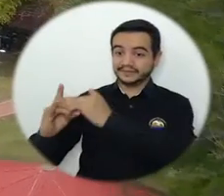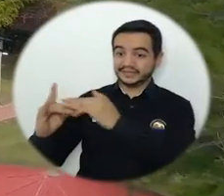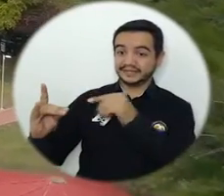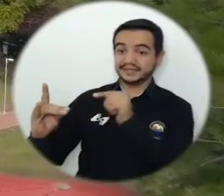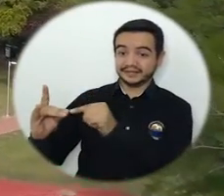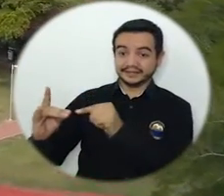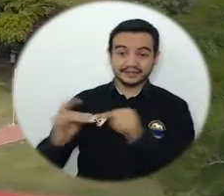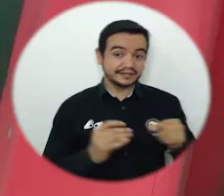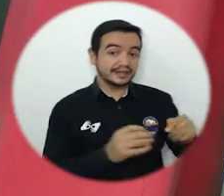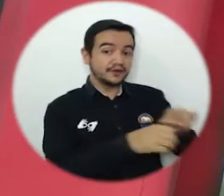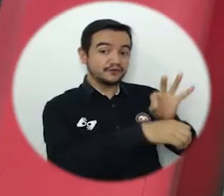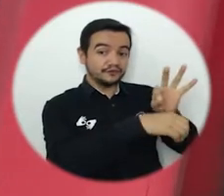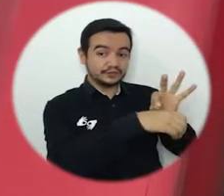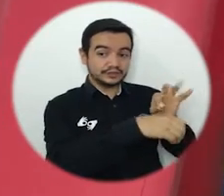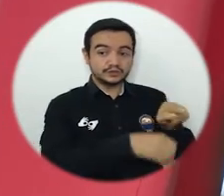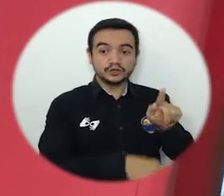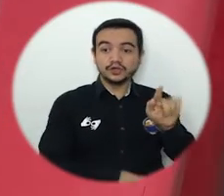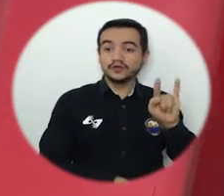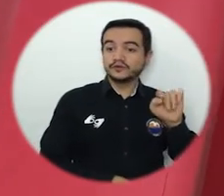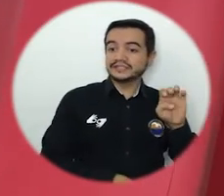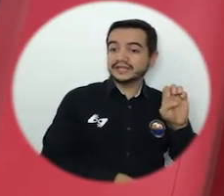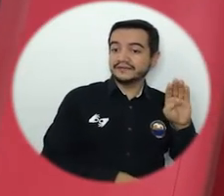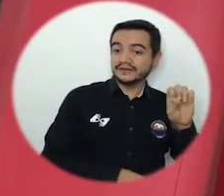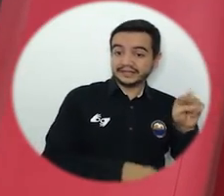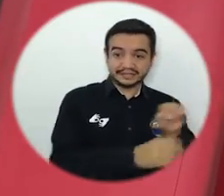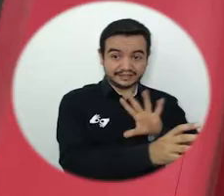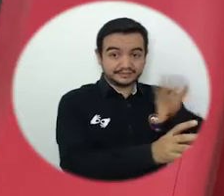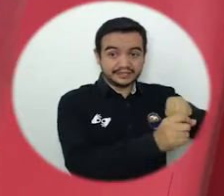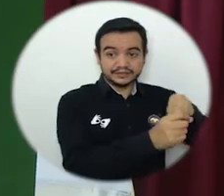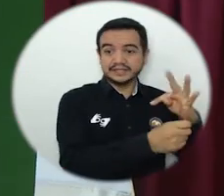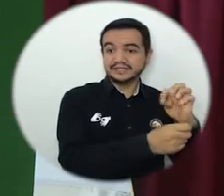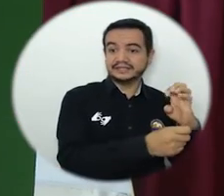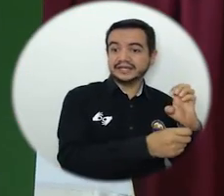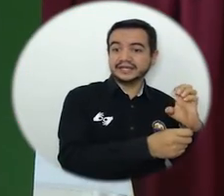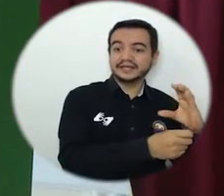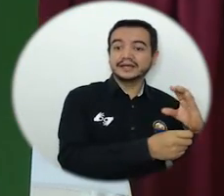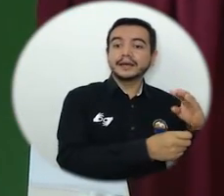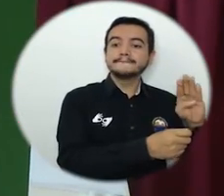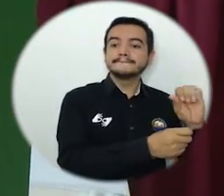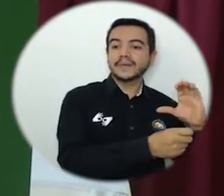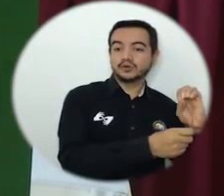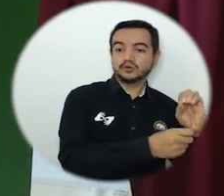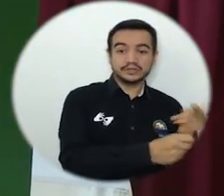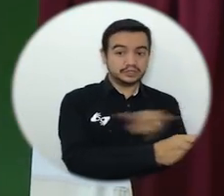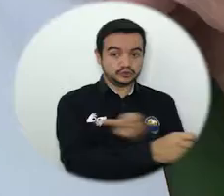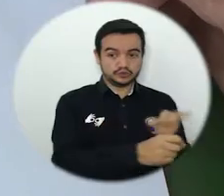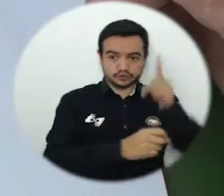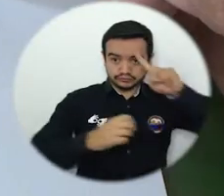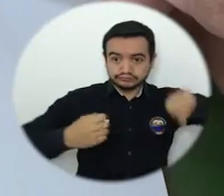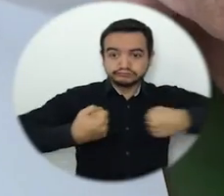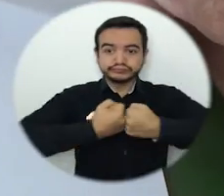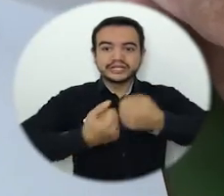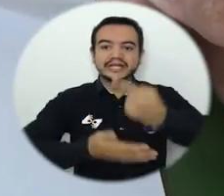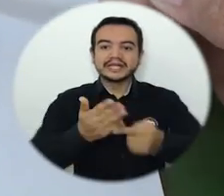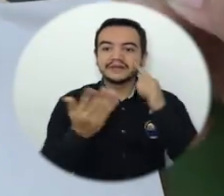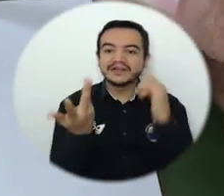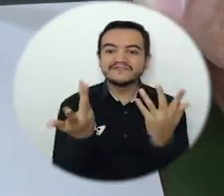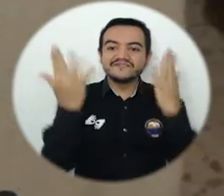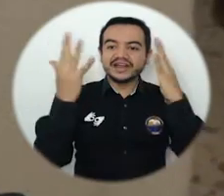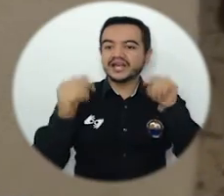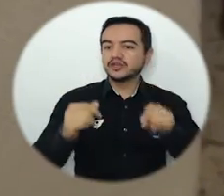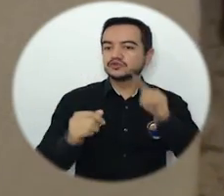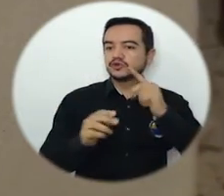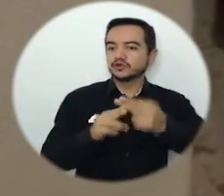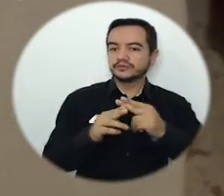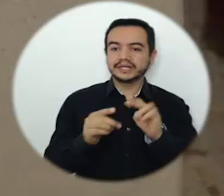La Universidad del Magdalena y la Fundación Social Fundeban de la empresa Tecbaco S.A. llevaron a cabo la exitosa Feria de Innovación y